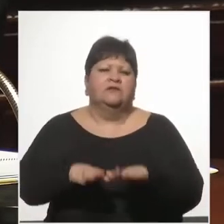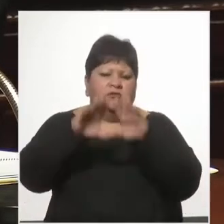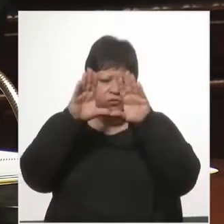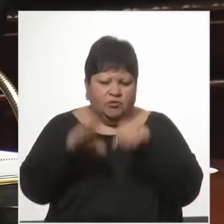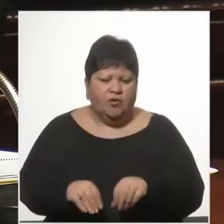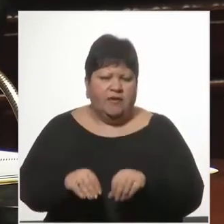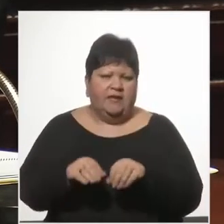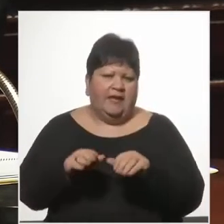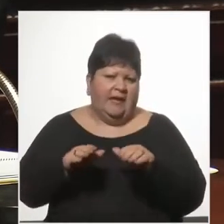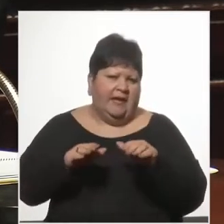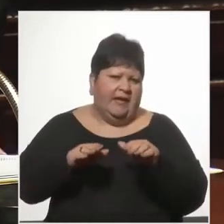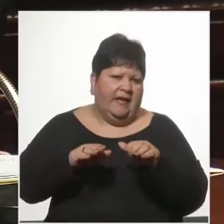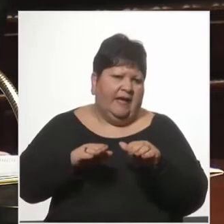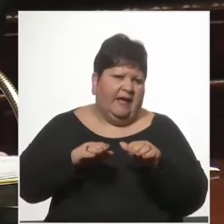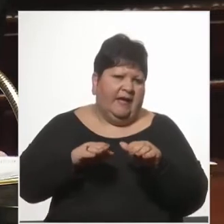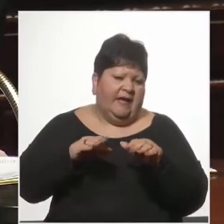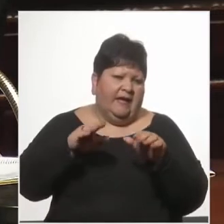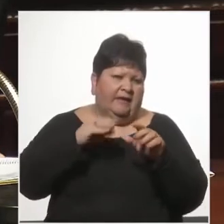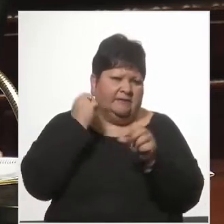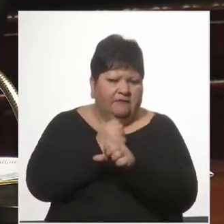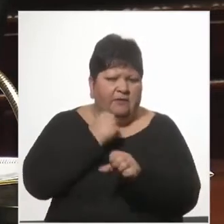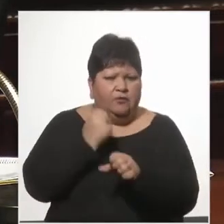durante semanas?